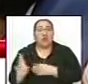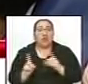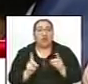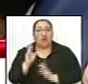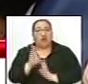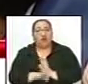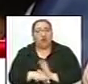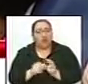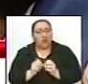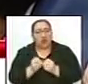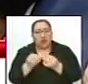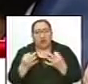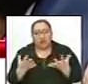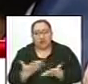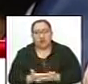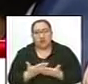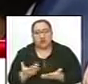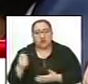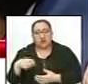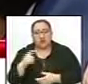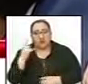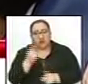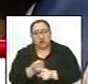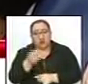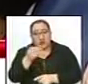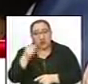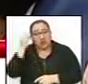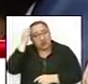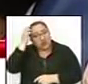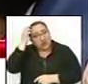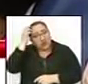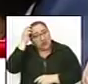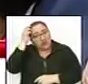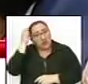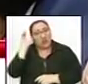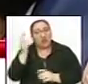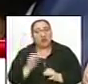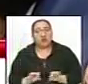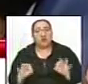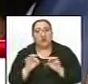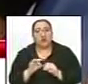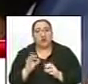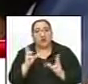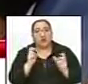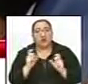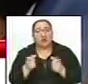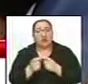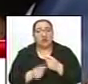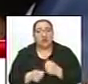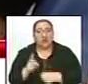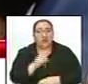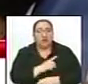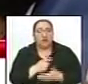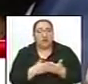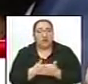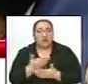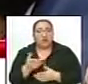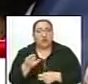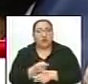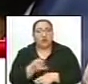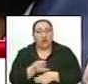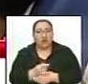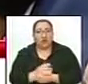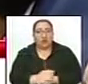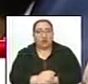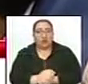fondo con la mayor cantidad de elementos necesarios para llegar a la verdad. Y entre ellos creo que es importantísimo escuchar al congresista delegado que sustentó la